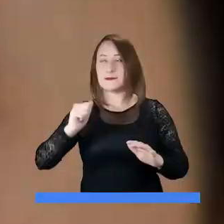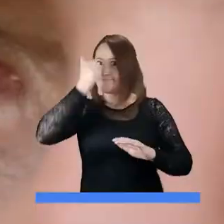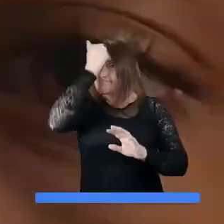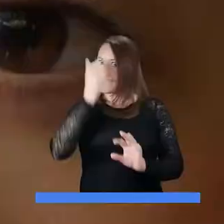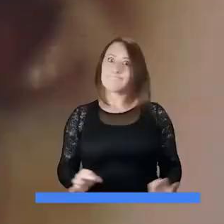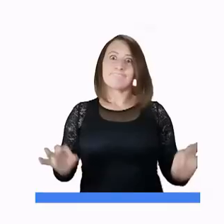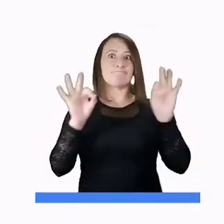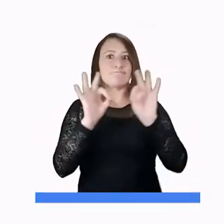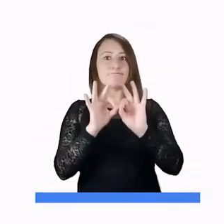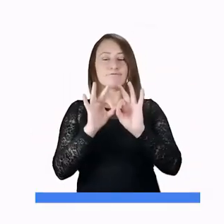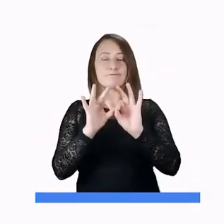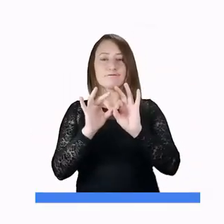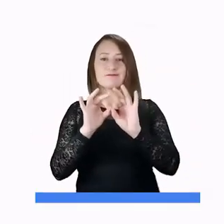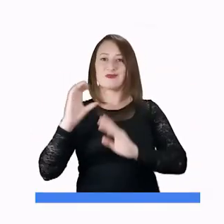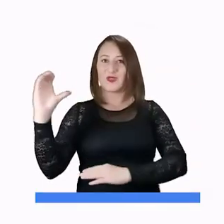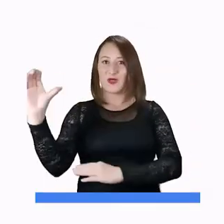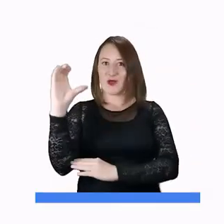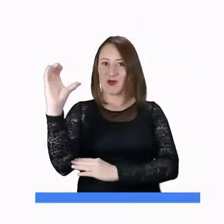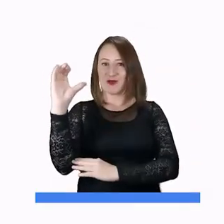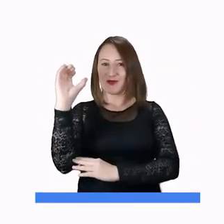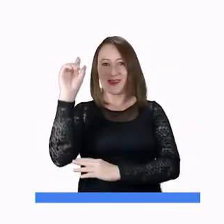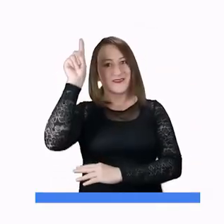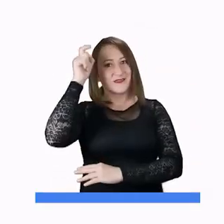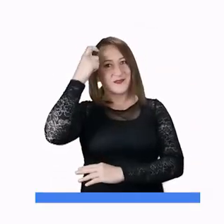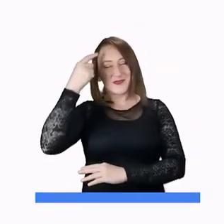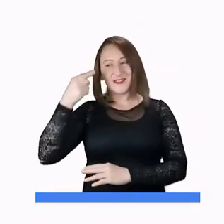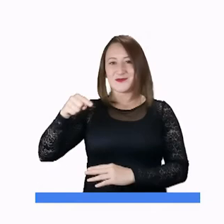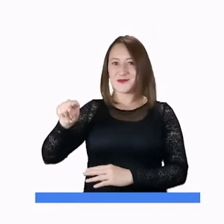es fundamental. Gobierno de Colombia.